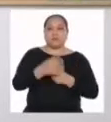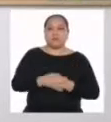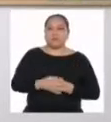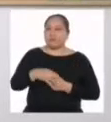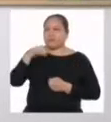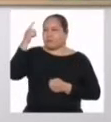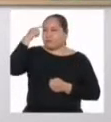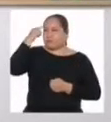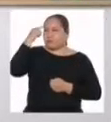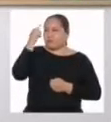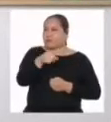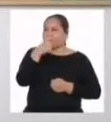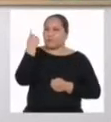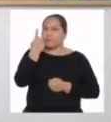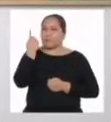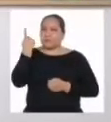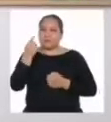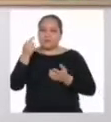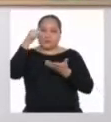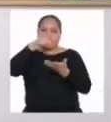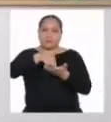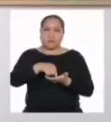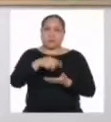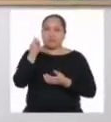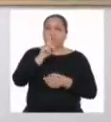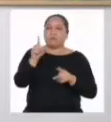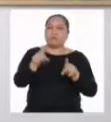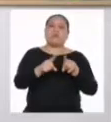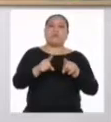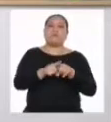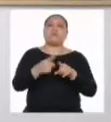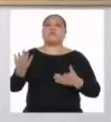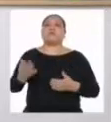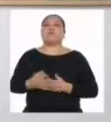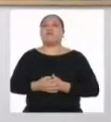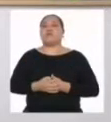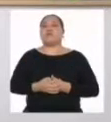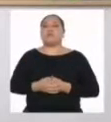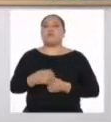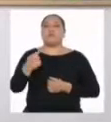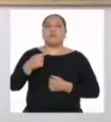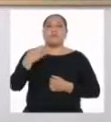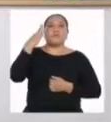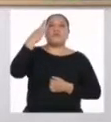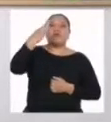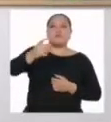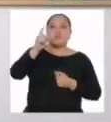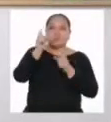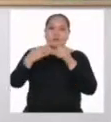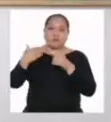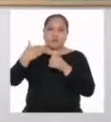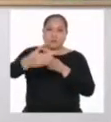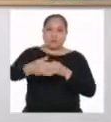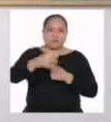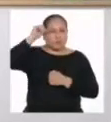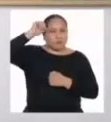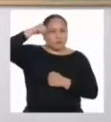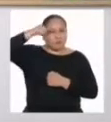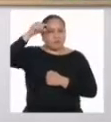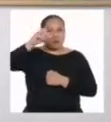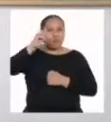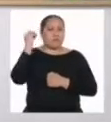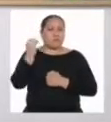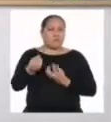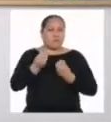responsablemente, pensando no solo en el presente, sino también en su preservación para futuras generaciones. ¿Te acuerdas cómo